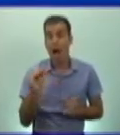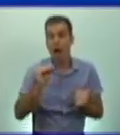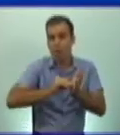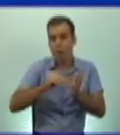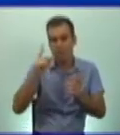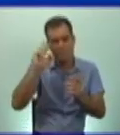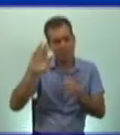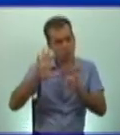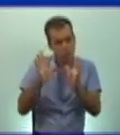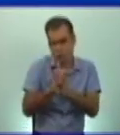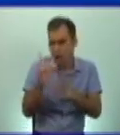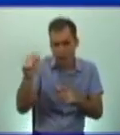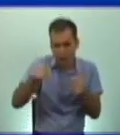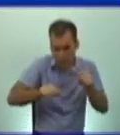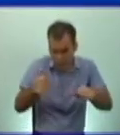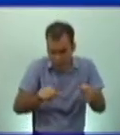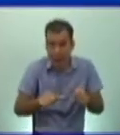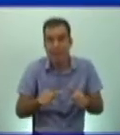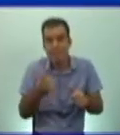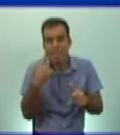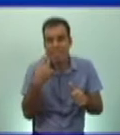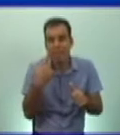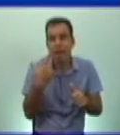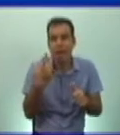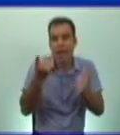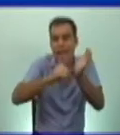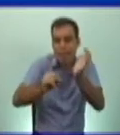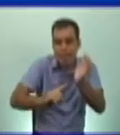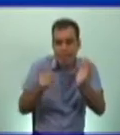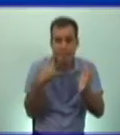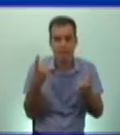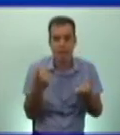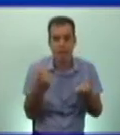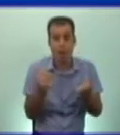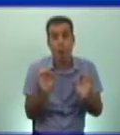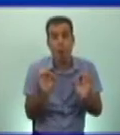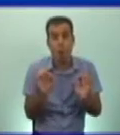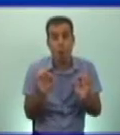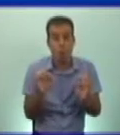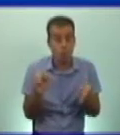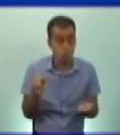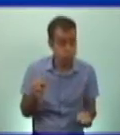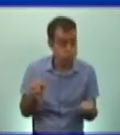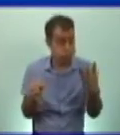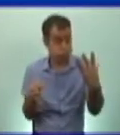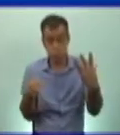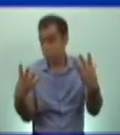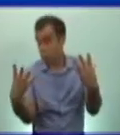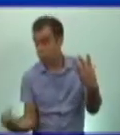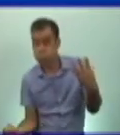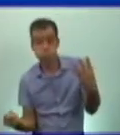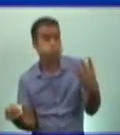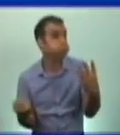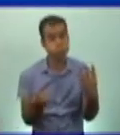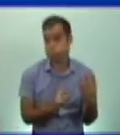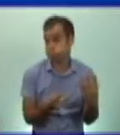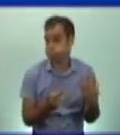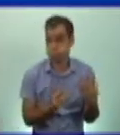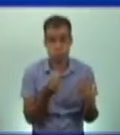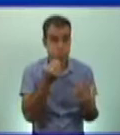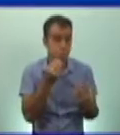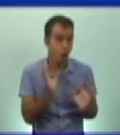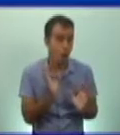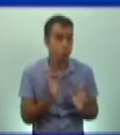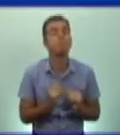reacciones químicas hay variaciones energéticas, ya sea la absorción o el desprendimiento de energía. Pues cuando escribamos